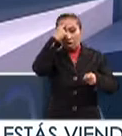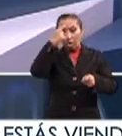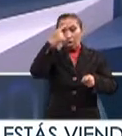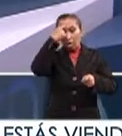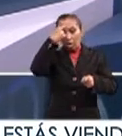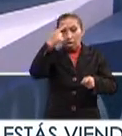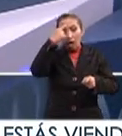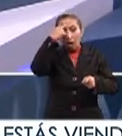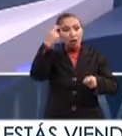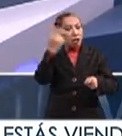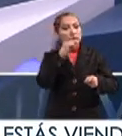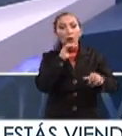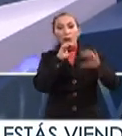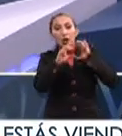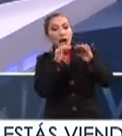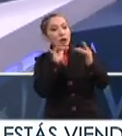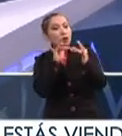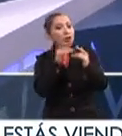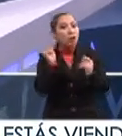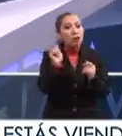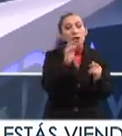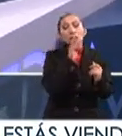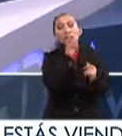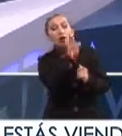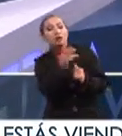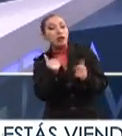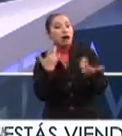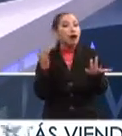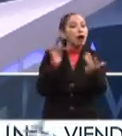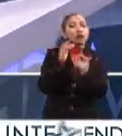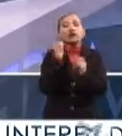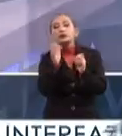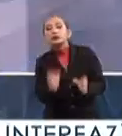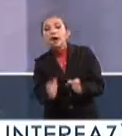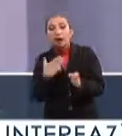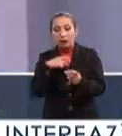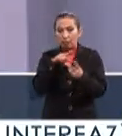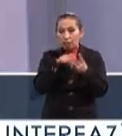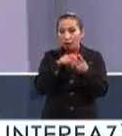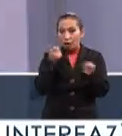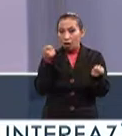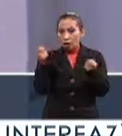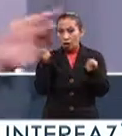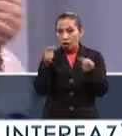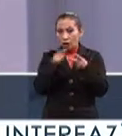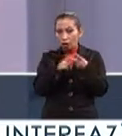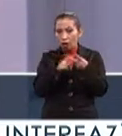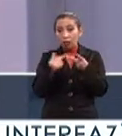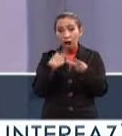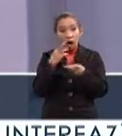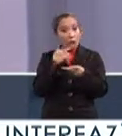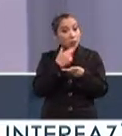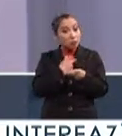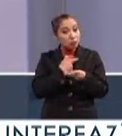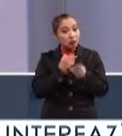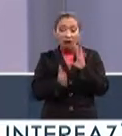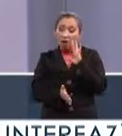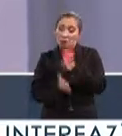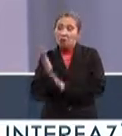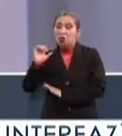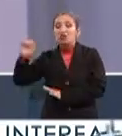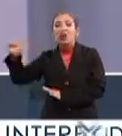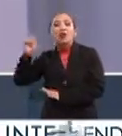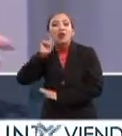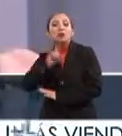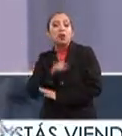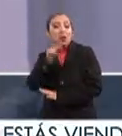una obsesión por hablar con la persona, por contestar los mensajes. El tercer paso es la manipulación. Claro, como no me contestaste, yo me fui con otra, porque